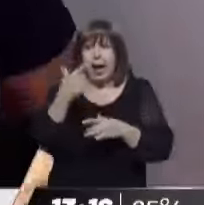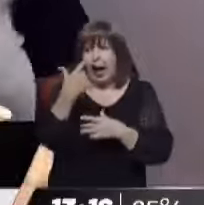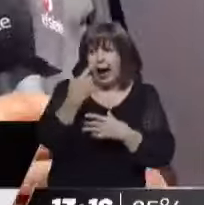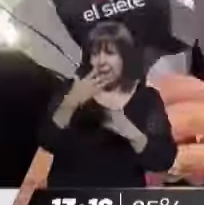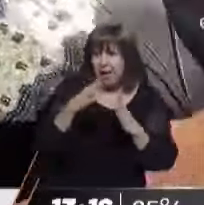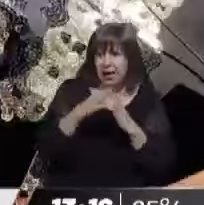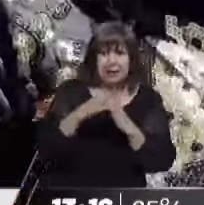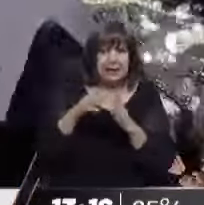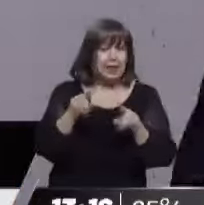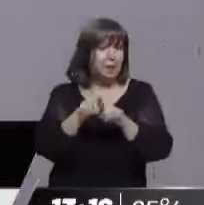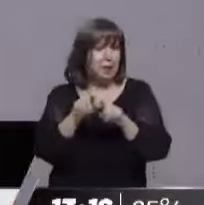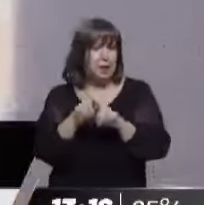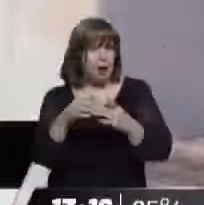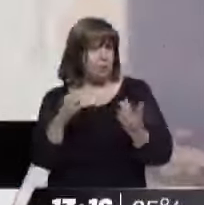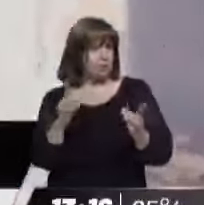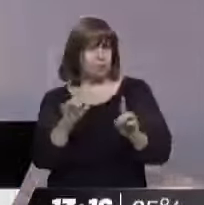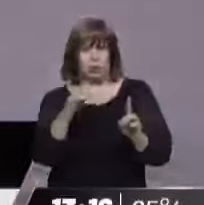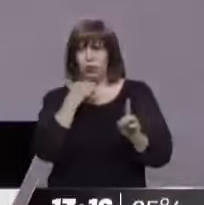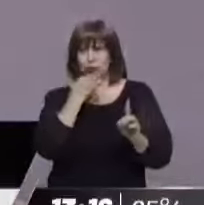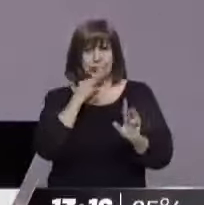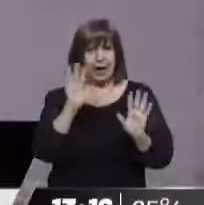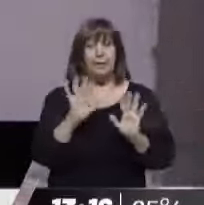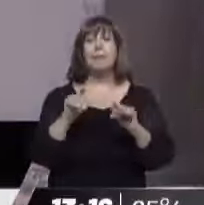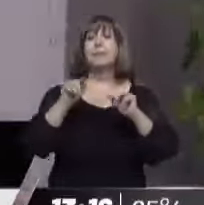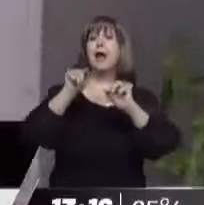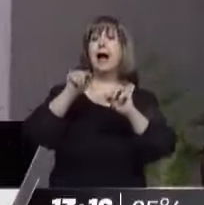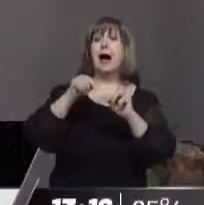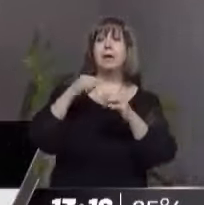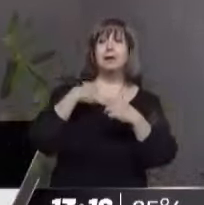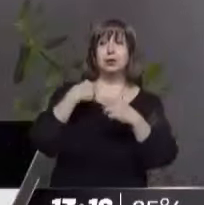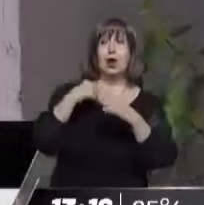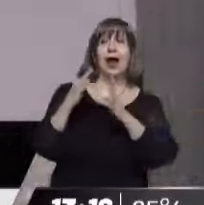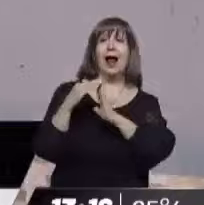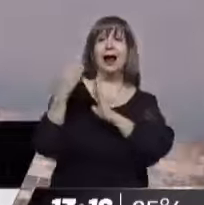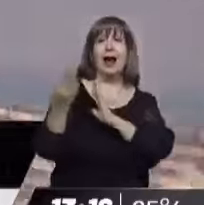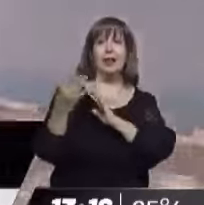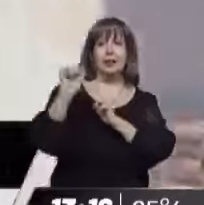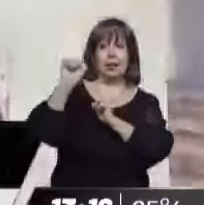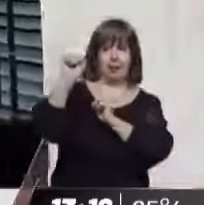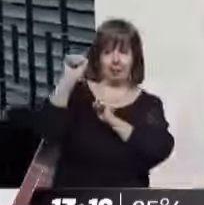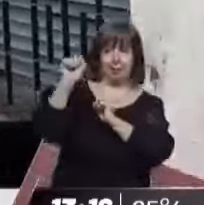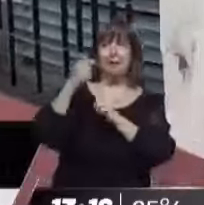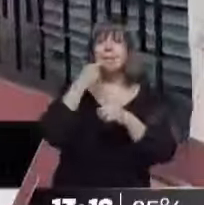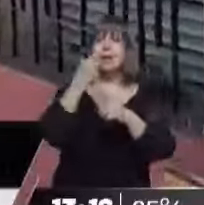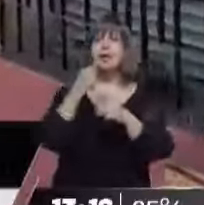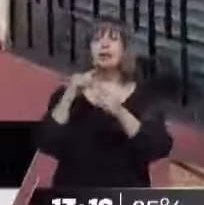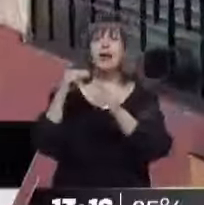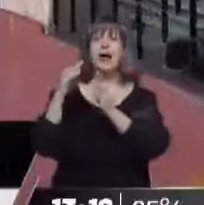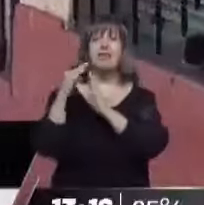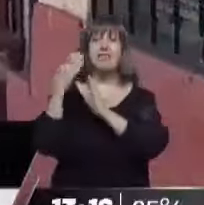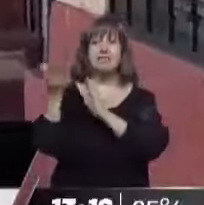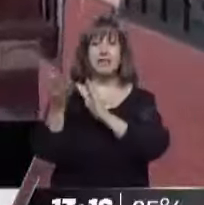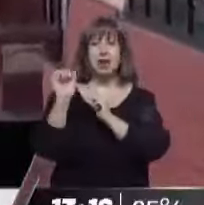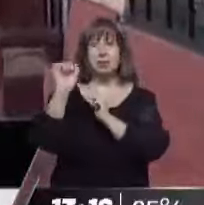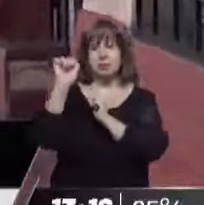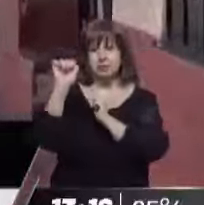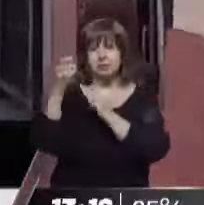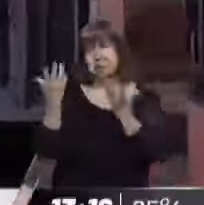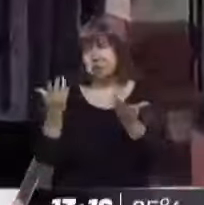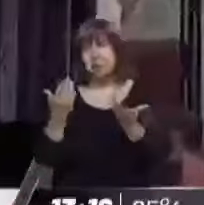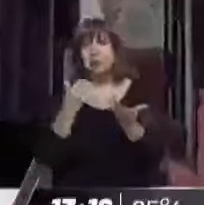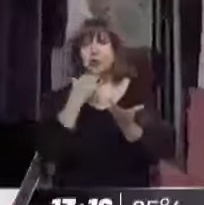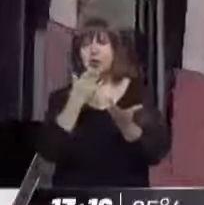este lado, a ver, mira, tocamos porque la verdad que no sé. Vamos a preguntar si hay alguien, porque se